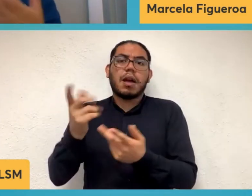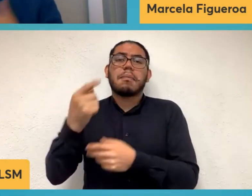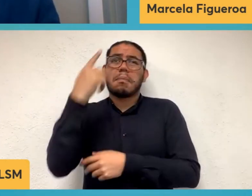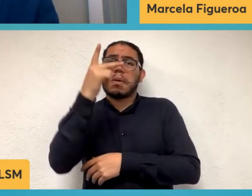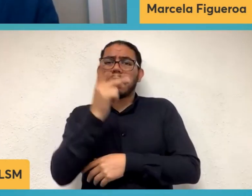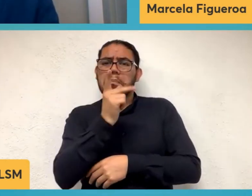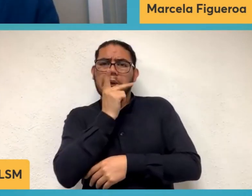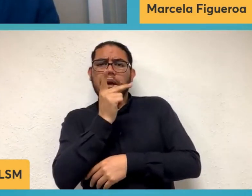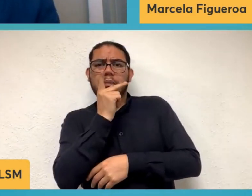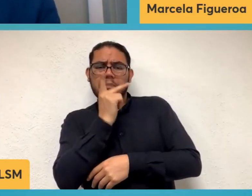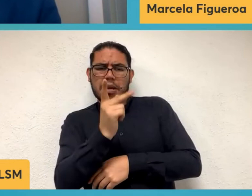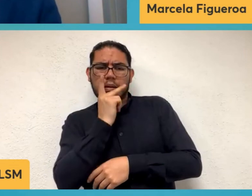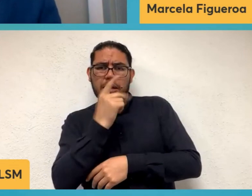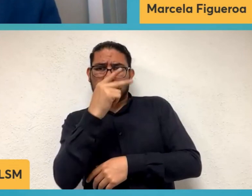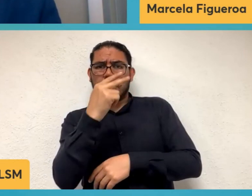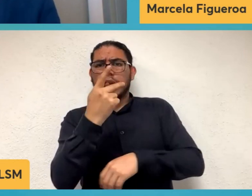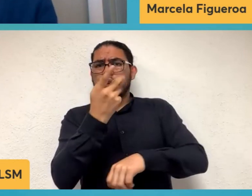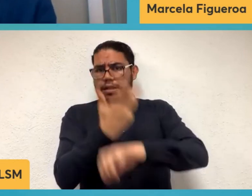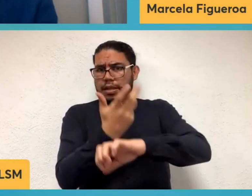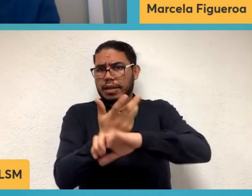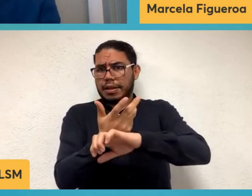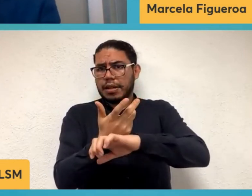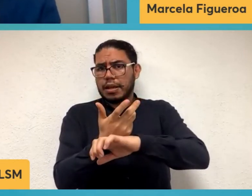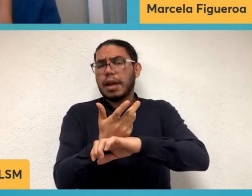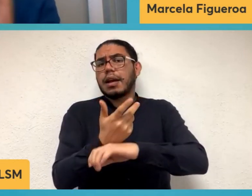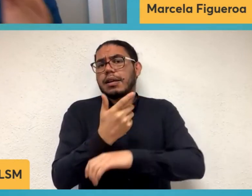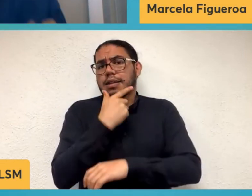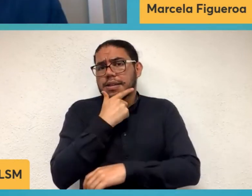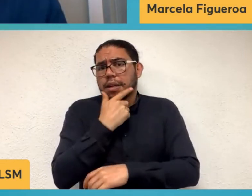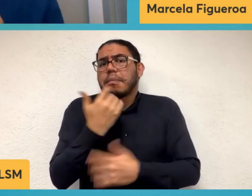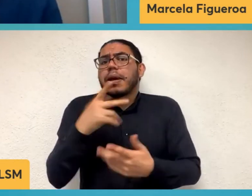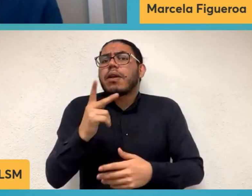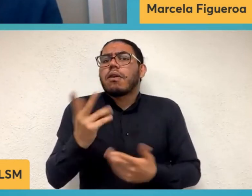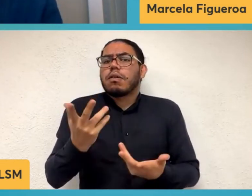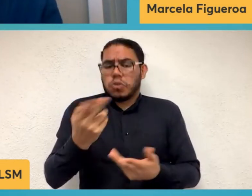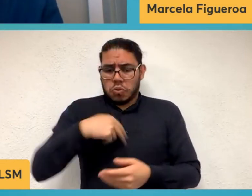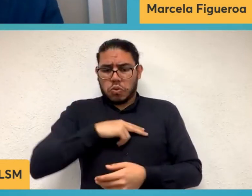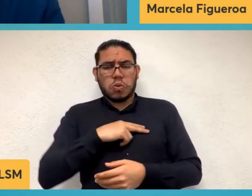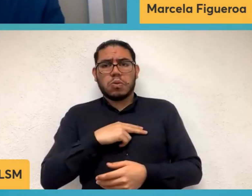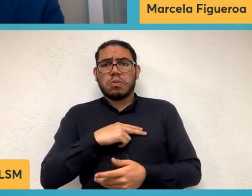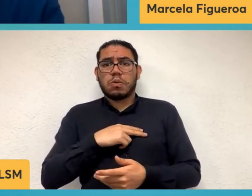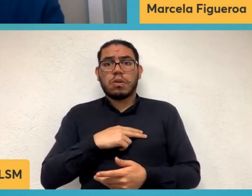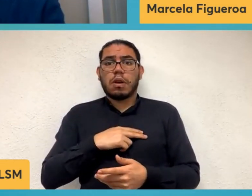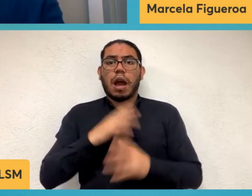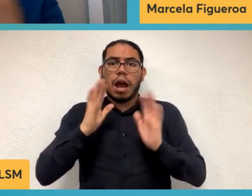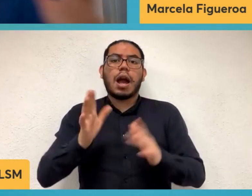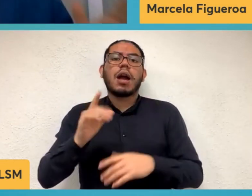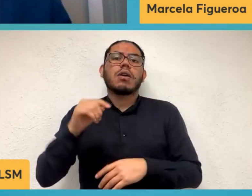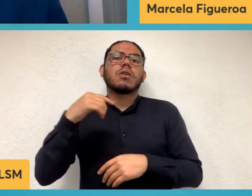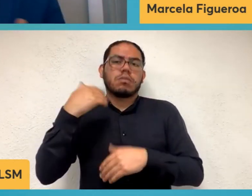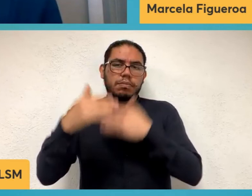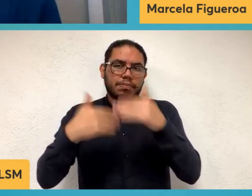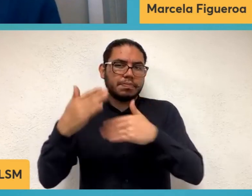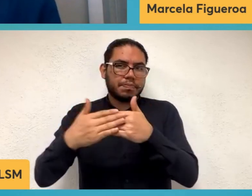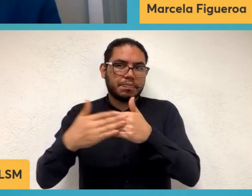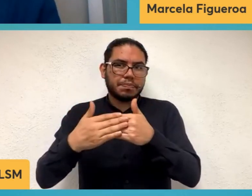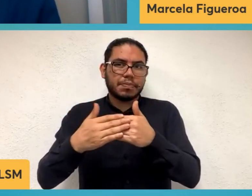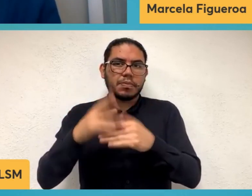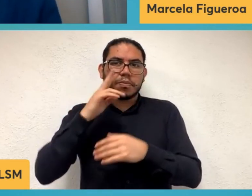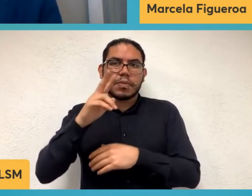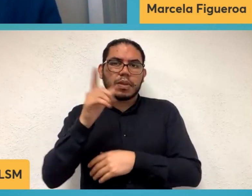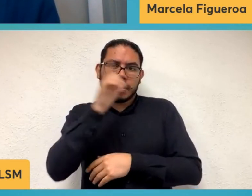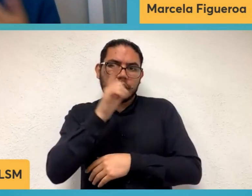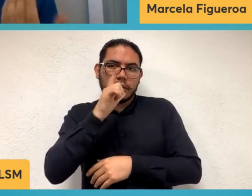lo tenemos que estar incorporando porque no somos nosotros, ya lo van a ver en el lenguaje justamente de las